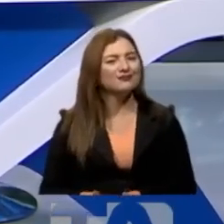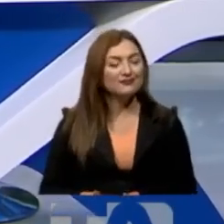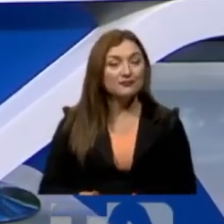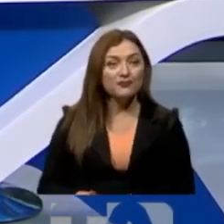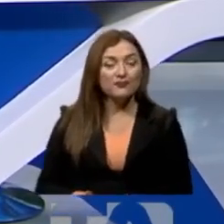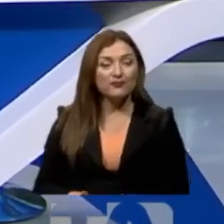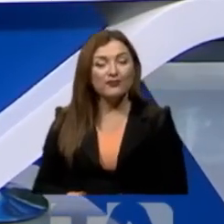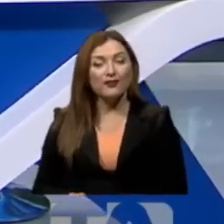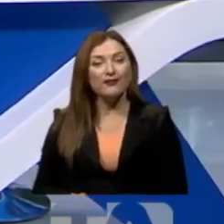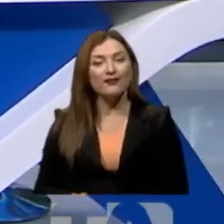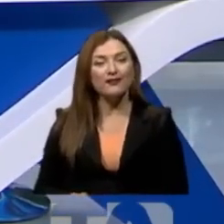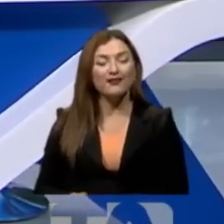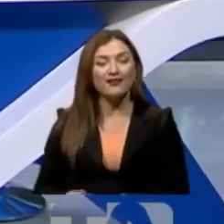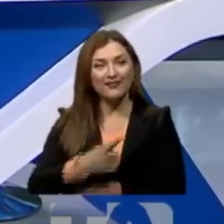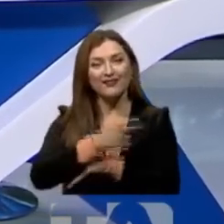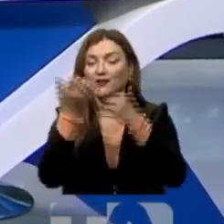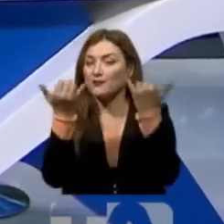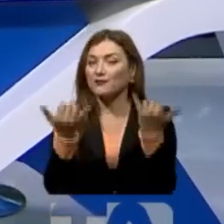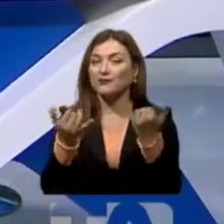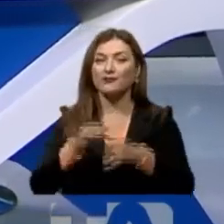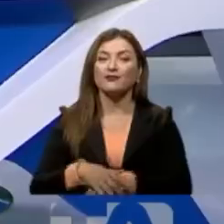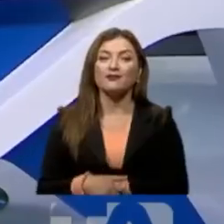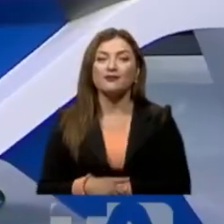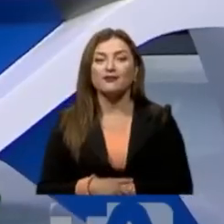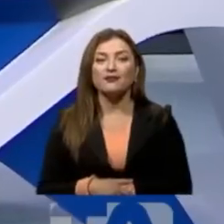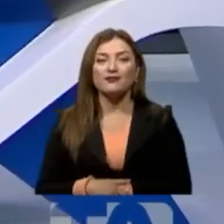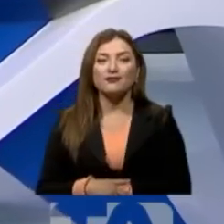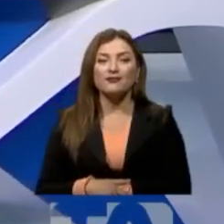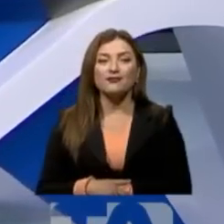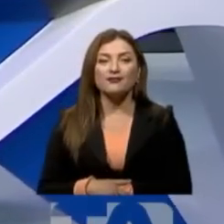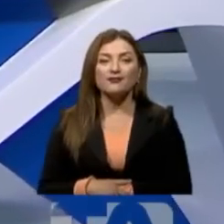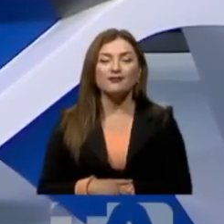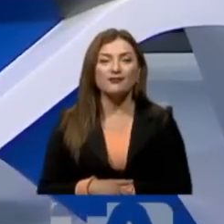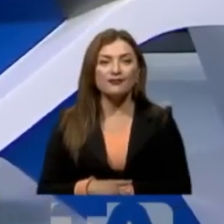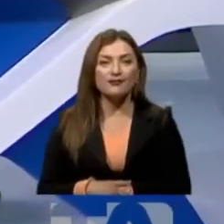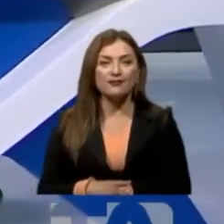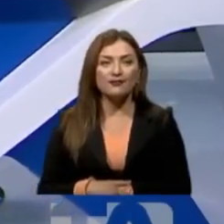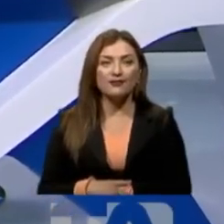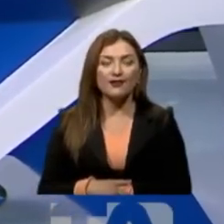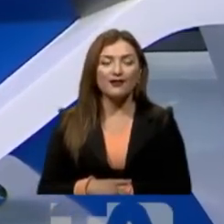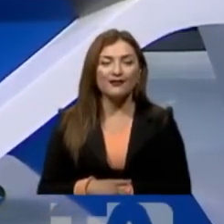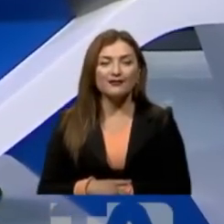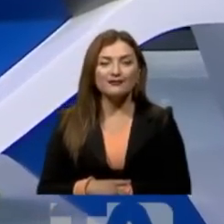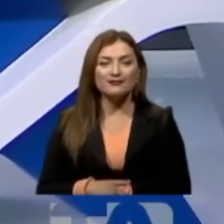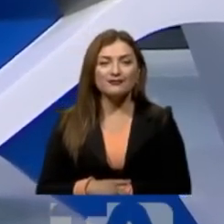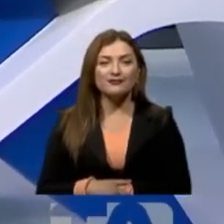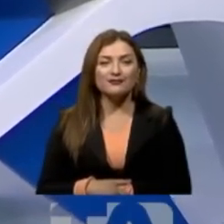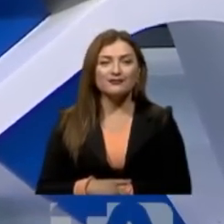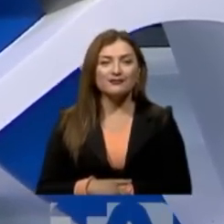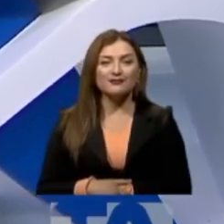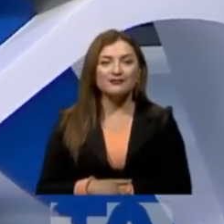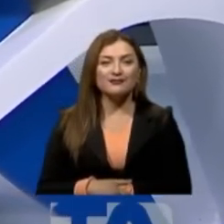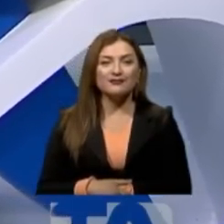Claro. Un día como hoy. Un día como hoy. A ver. Ese oído musical como que... Bueno, sí, en vista de que ya me ganó